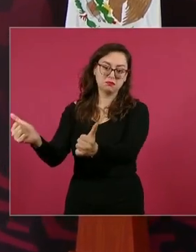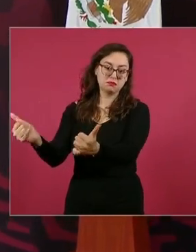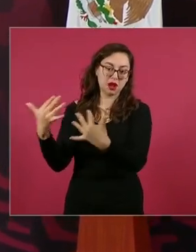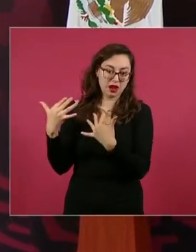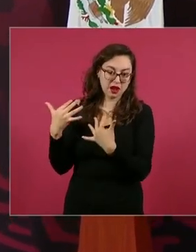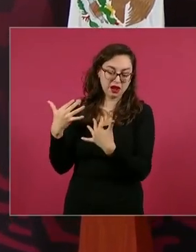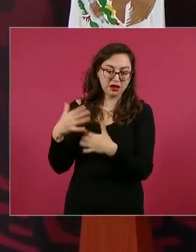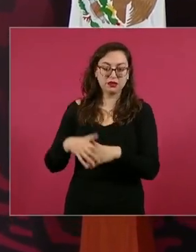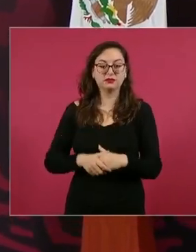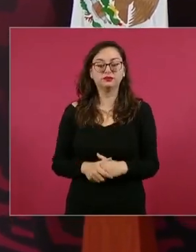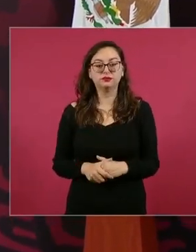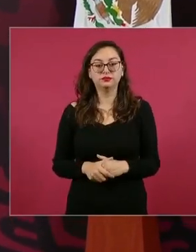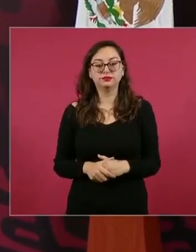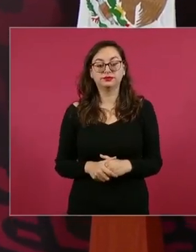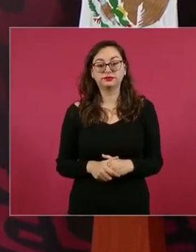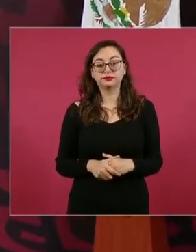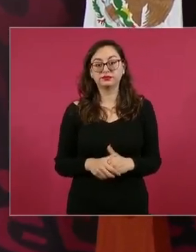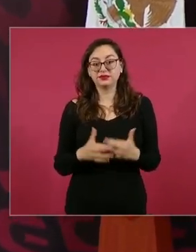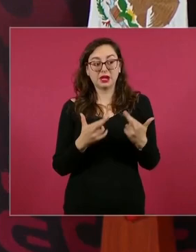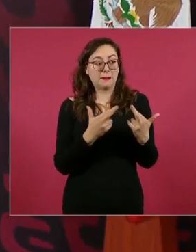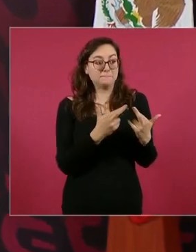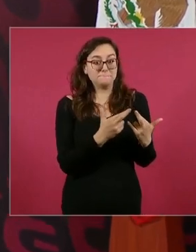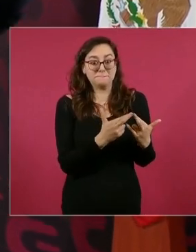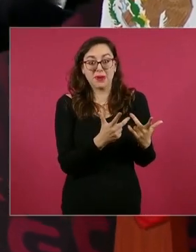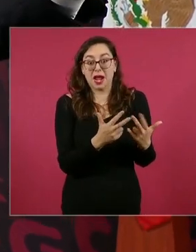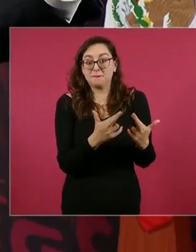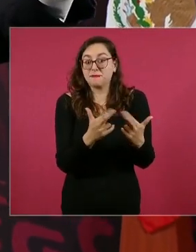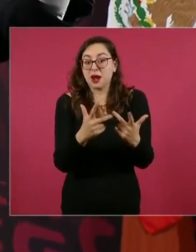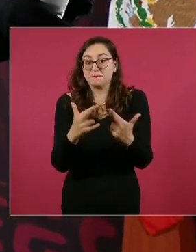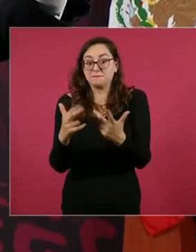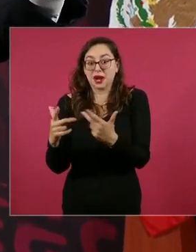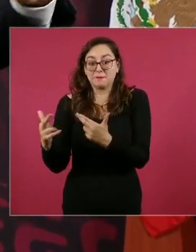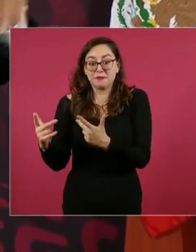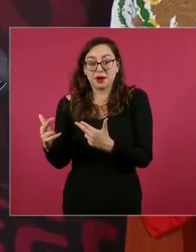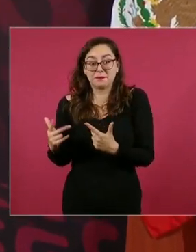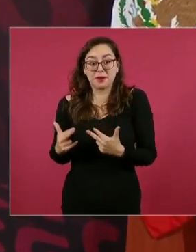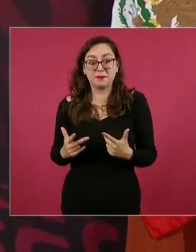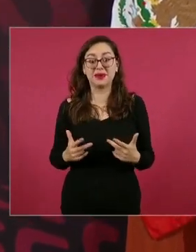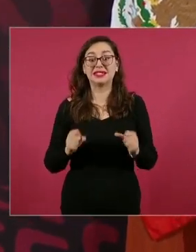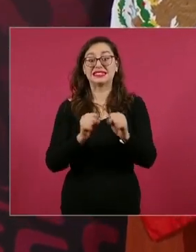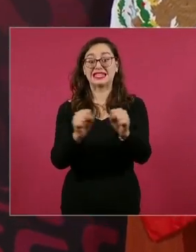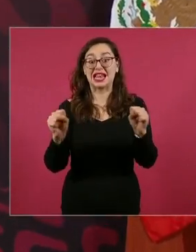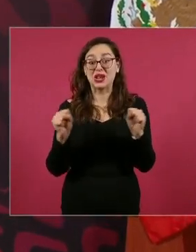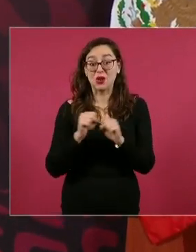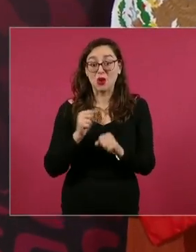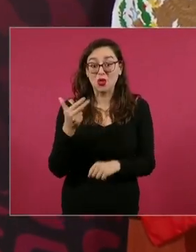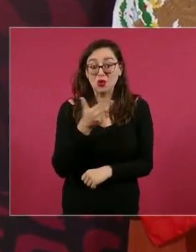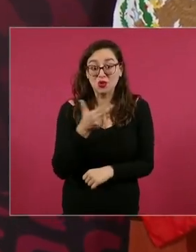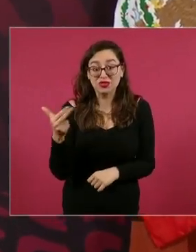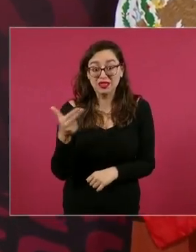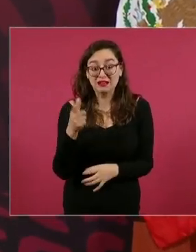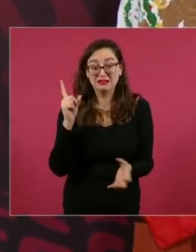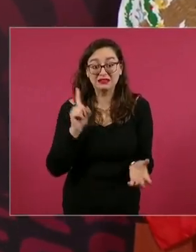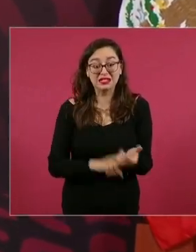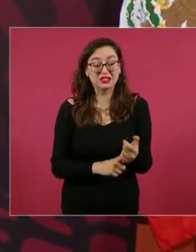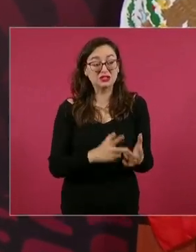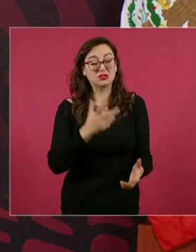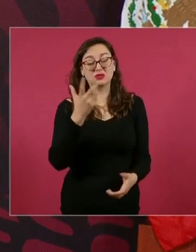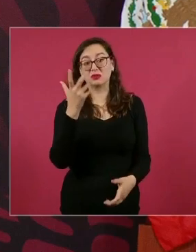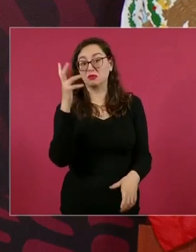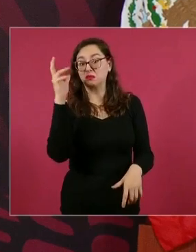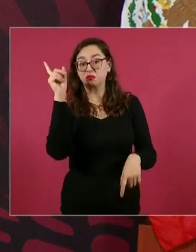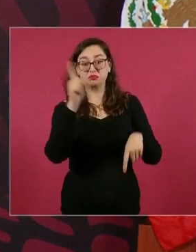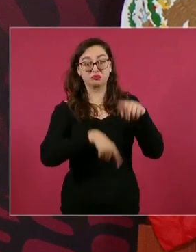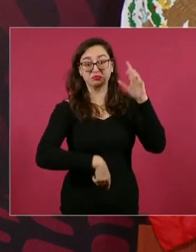mandados y destruyen todo el salón ya no hubo conferencia